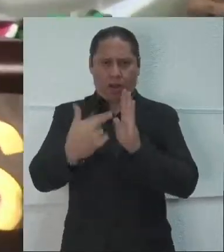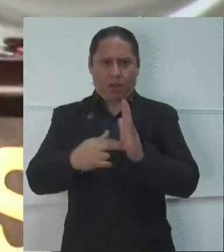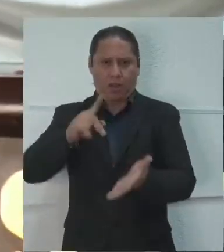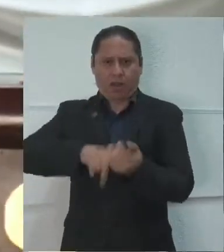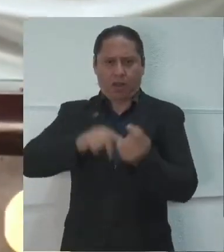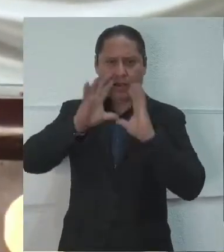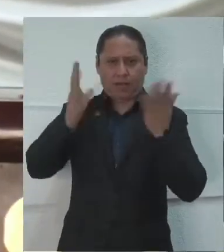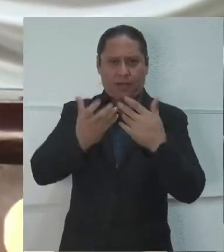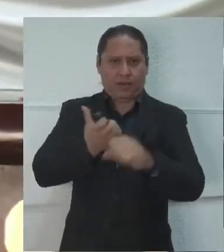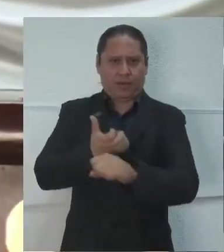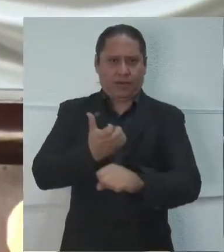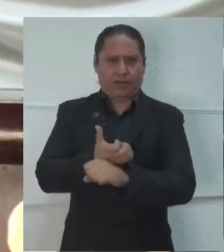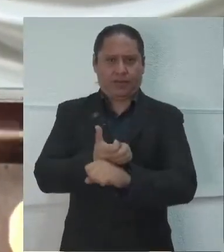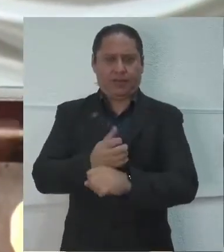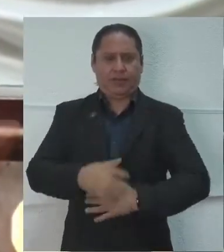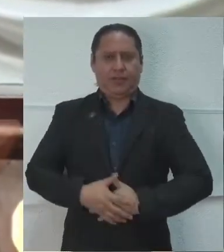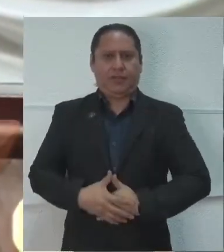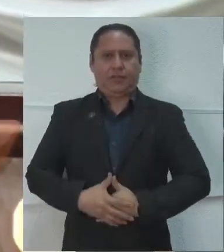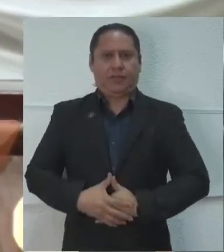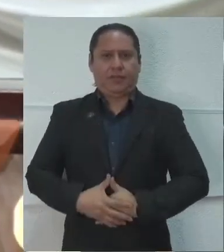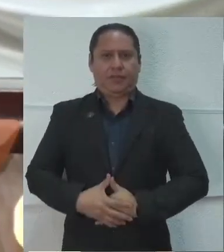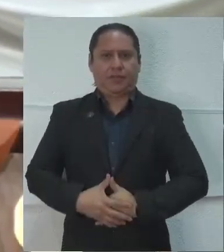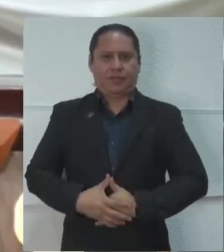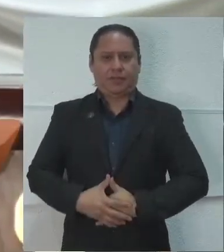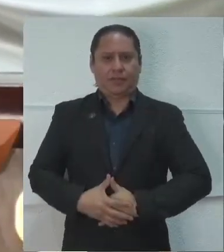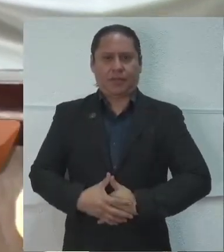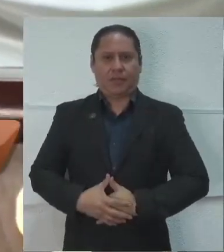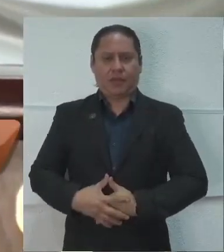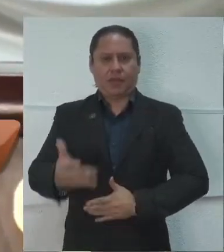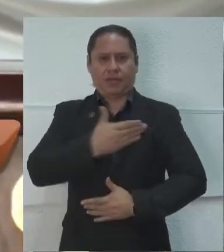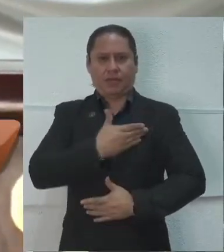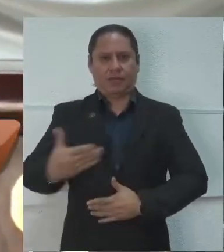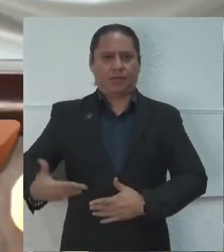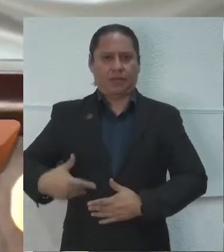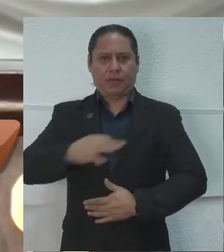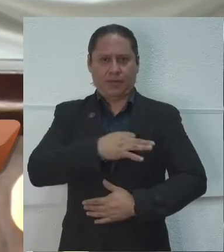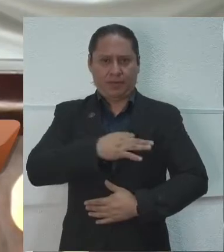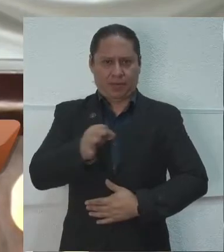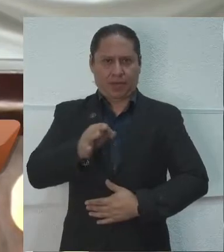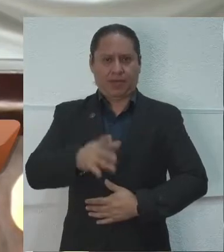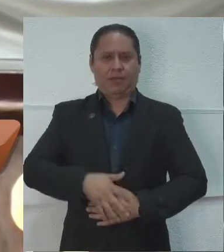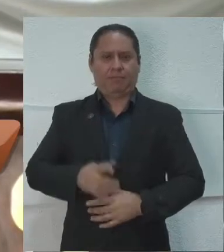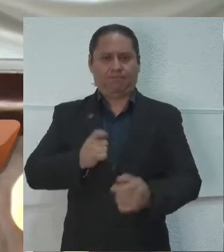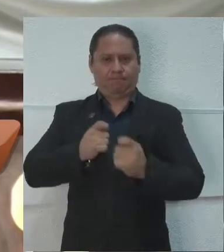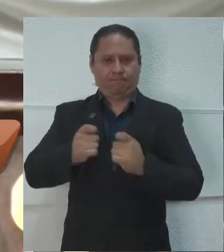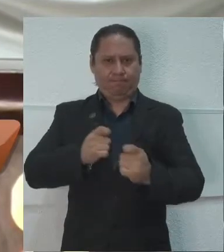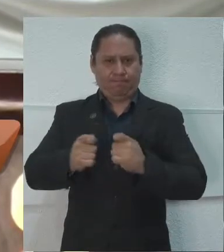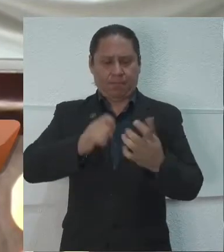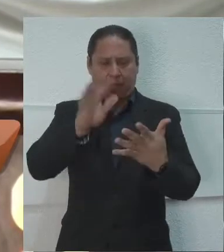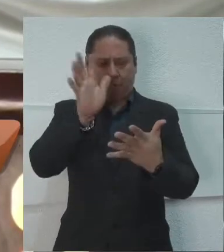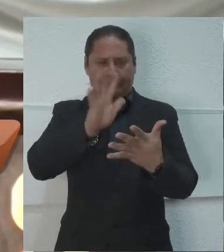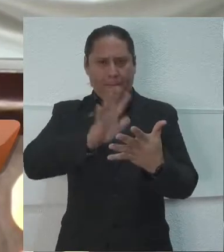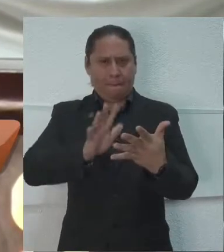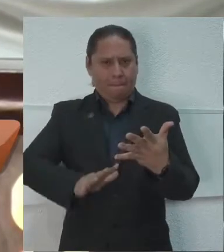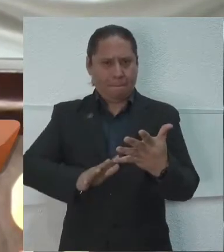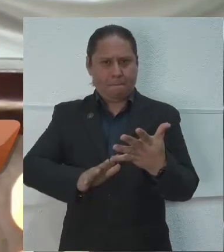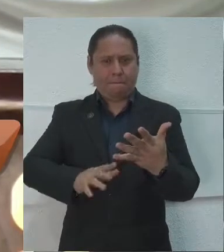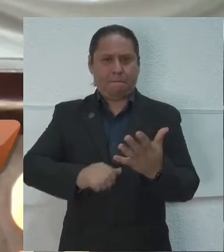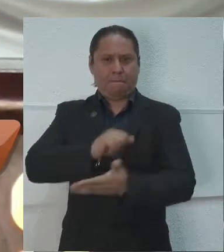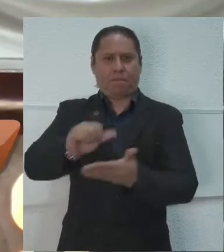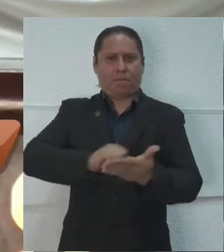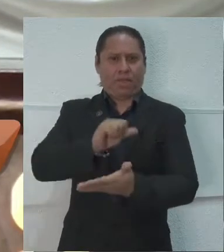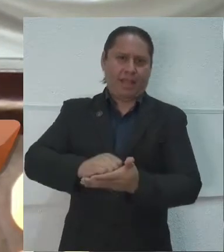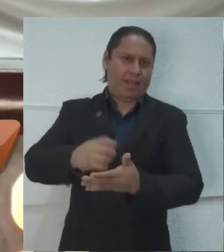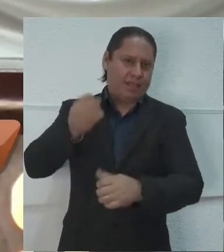reglamento interior de este honorable Congreso del Estado, esta presidencia se permite proponer que se dispense el trámite de la lectura